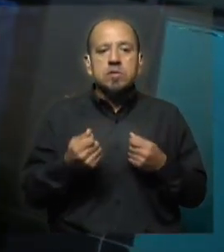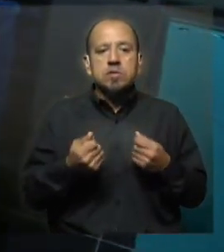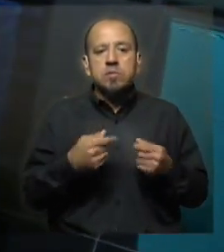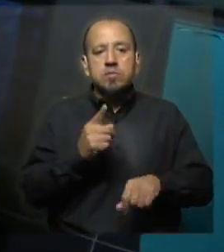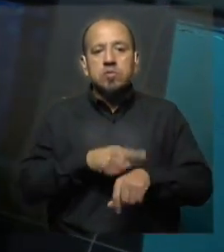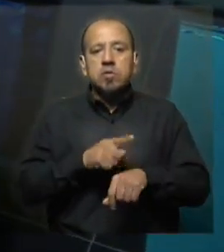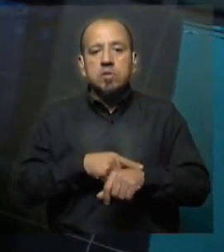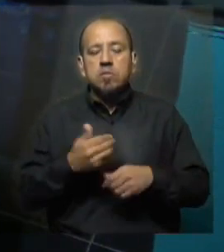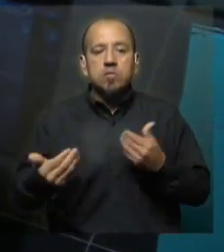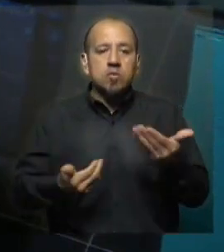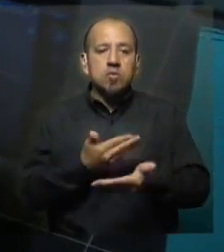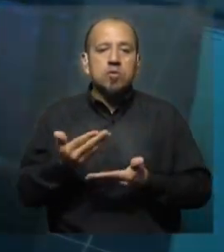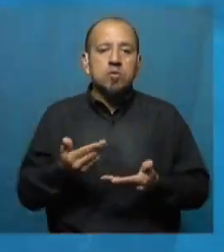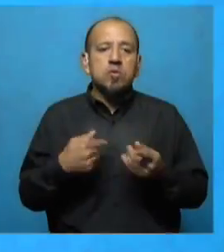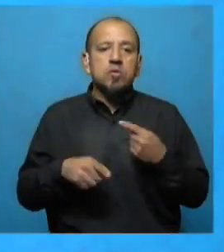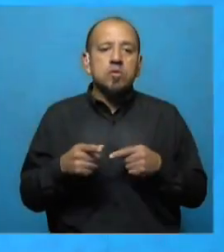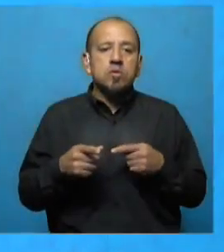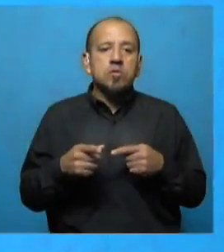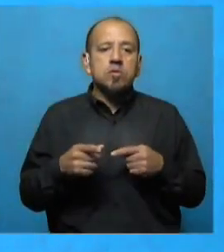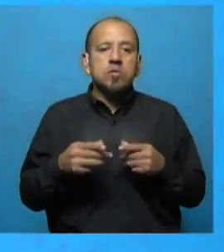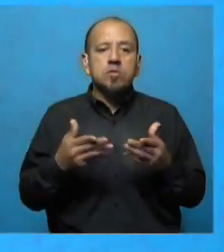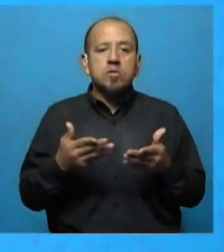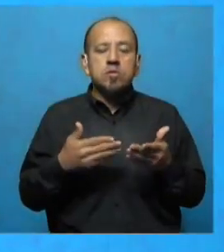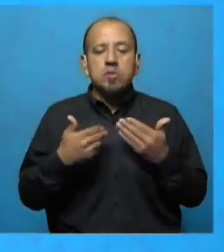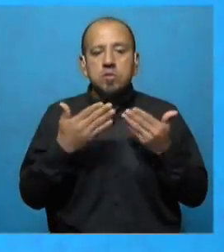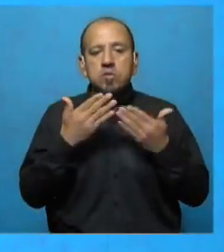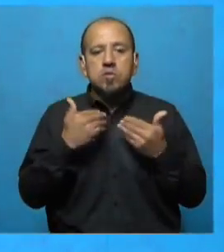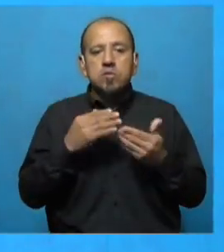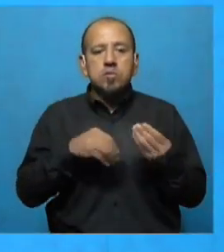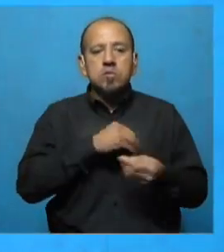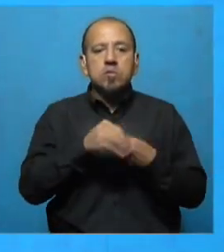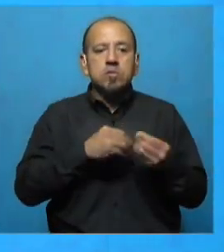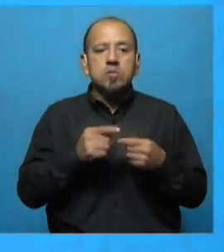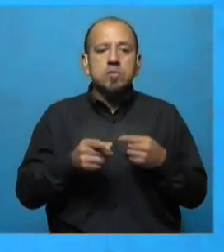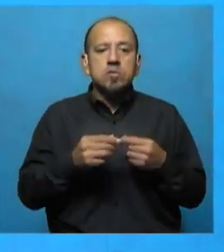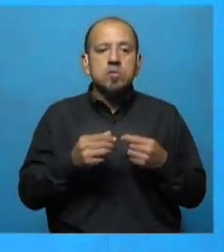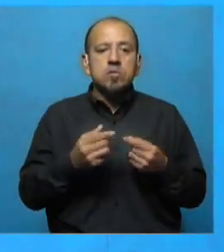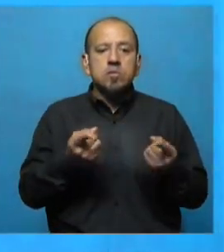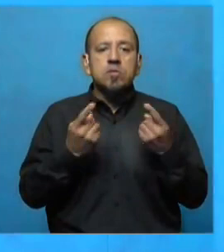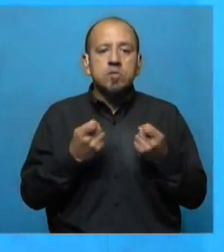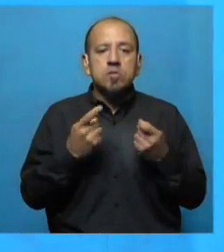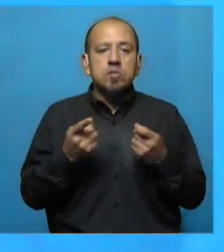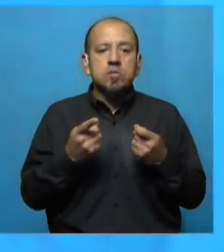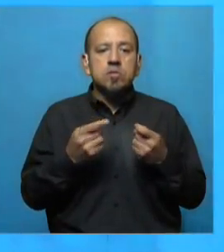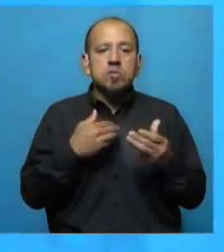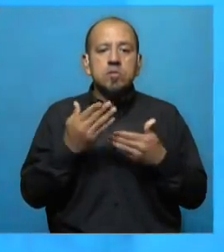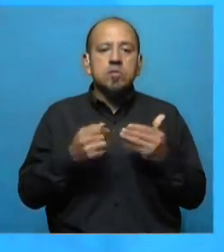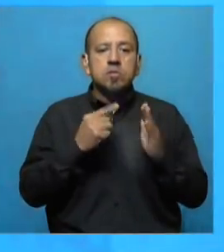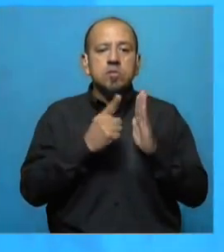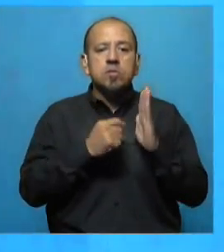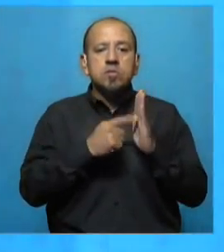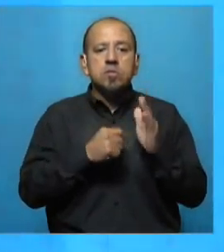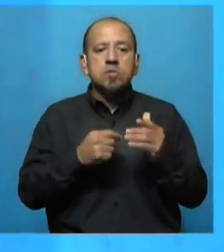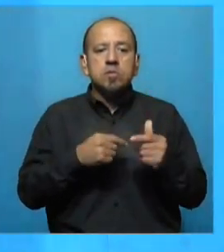Este pero nada fue una charla familiar tipo Bueno yo que sé cuánto necesitamos para el alquiler